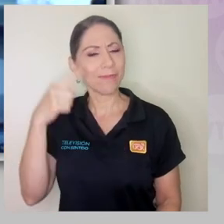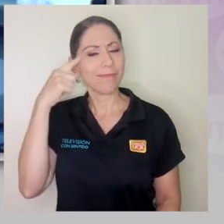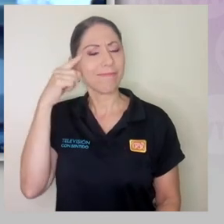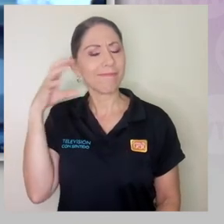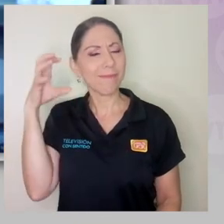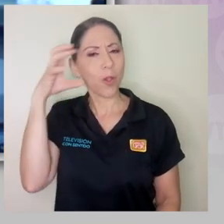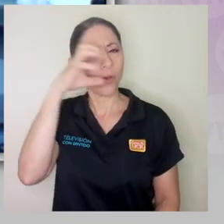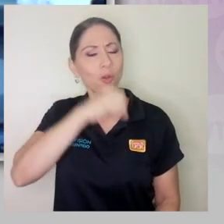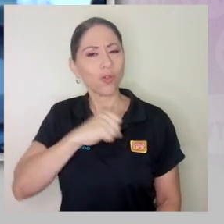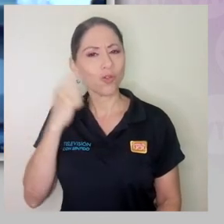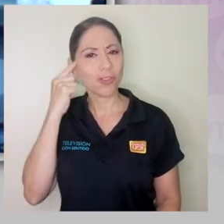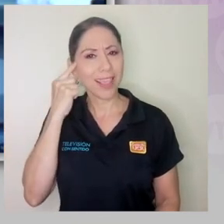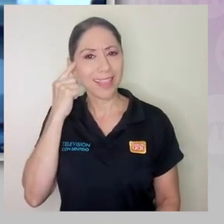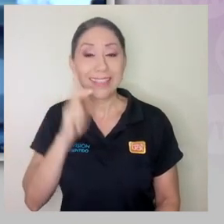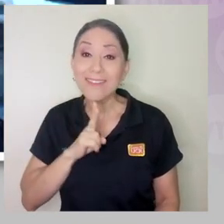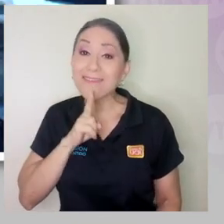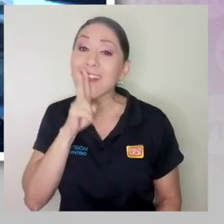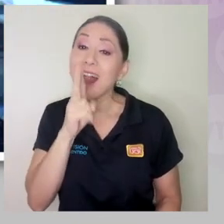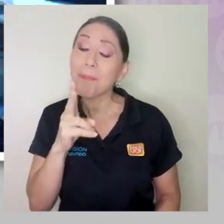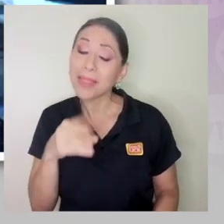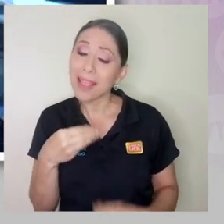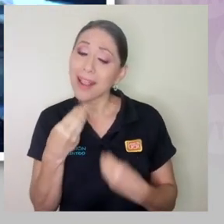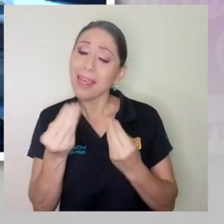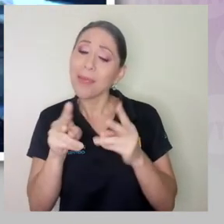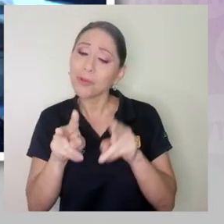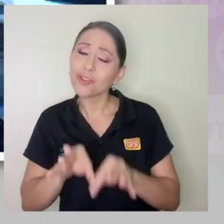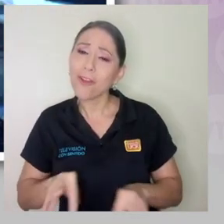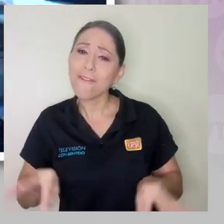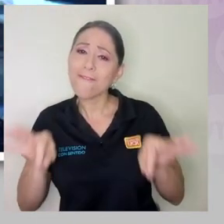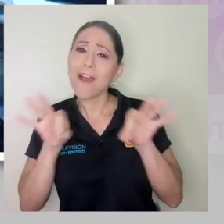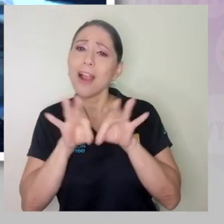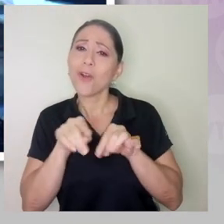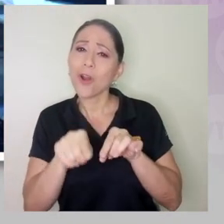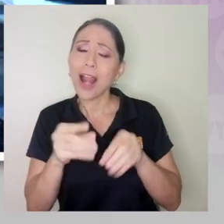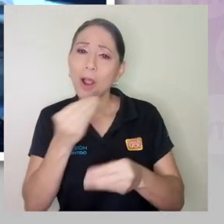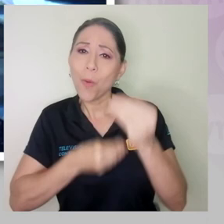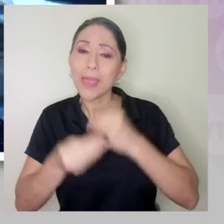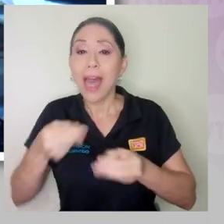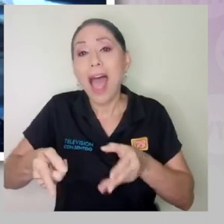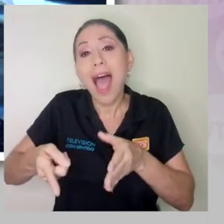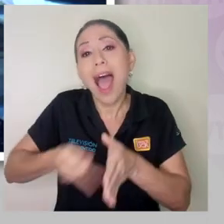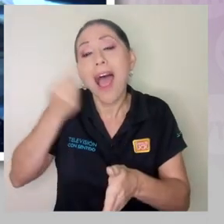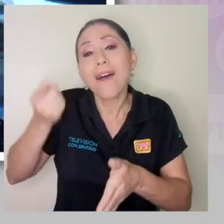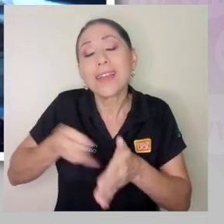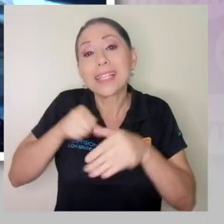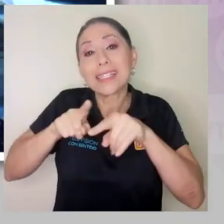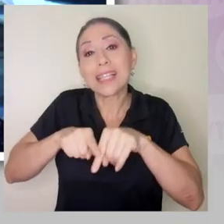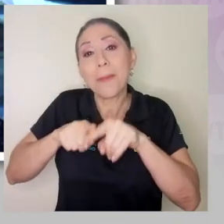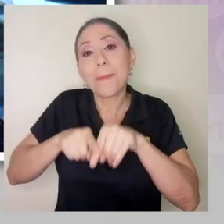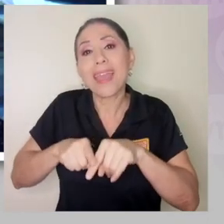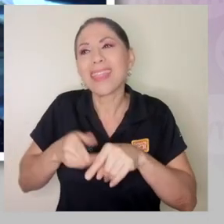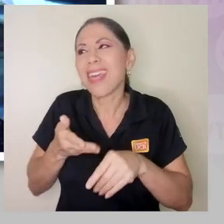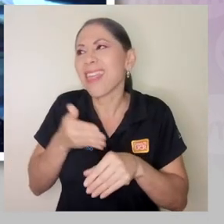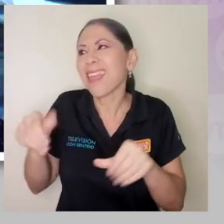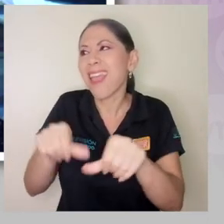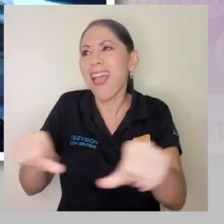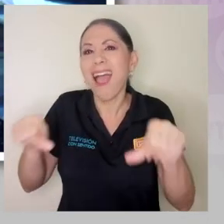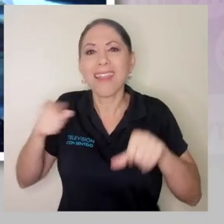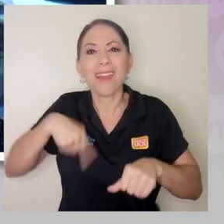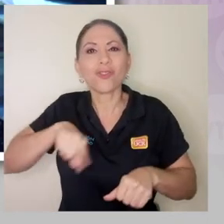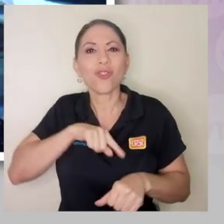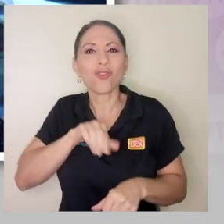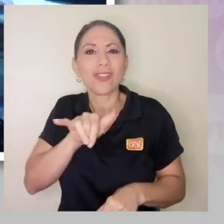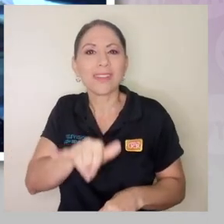conscientes y valoremos realmente la comida. A veces depende del sector en el que estemos o depende